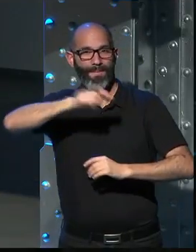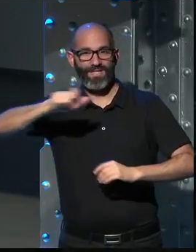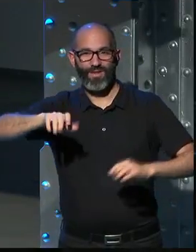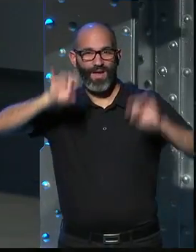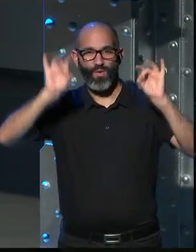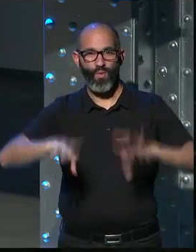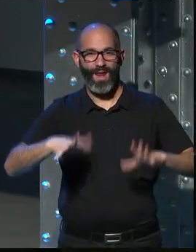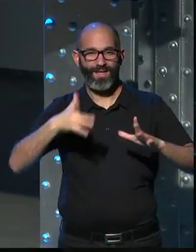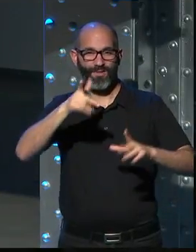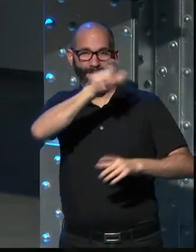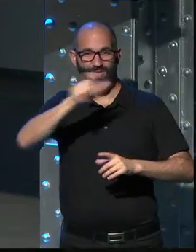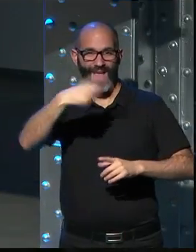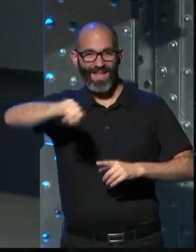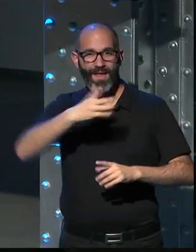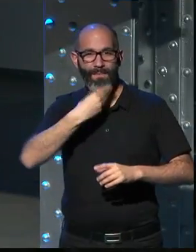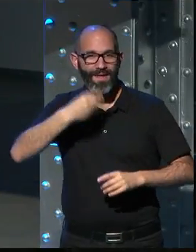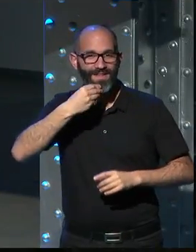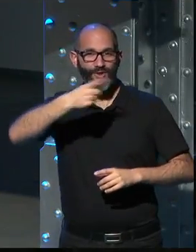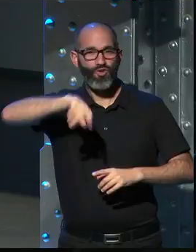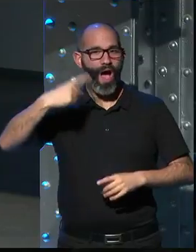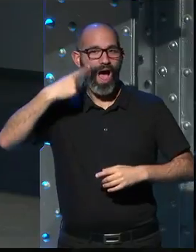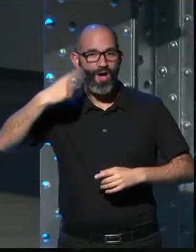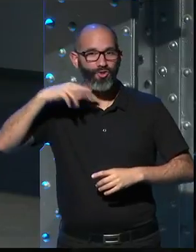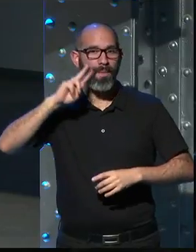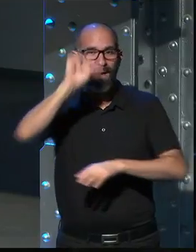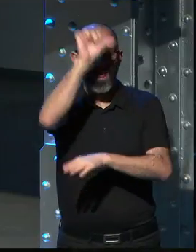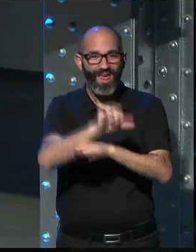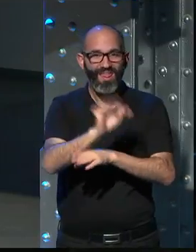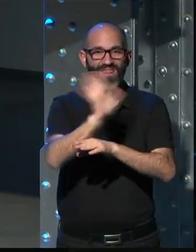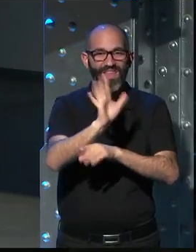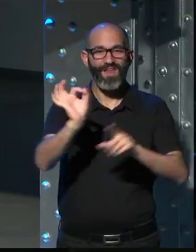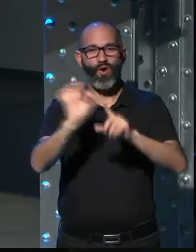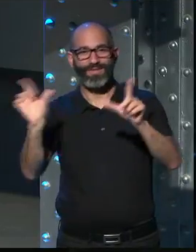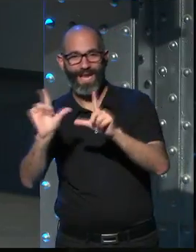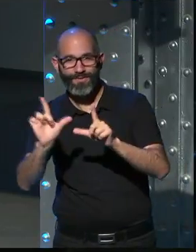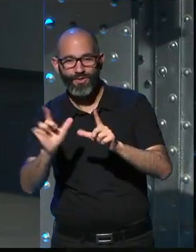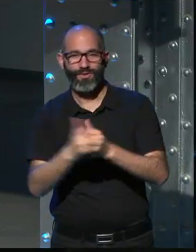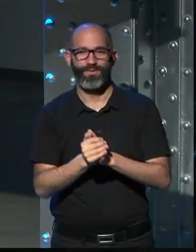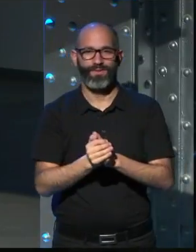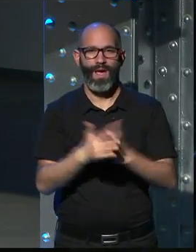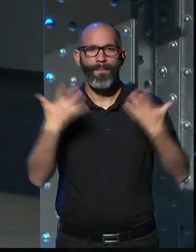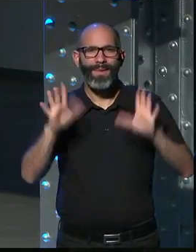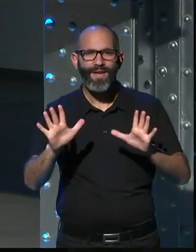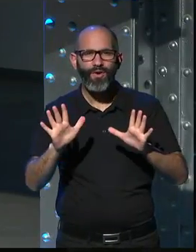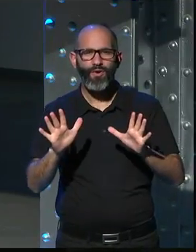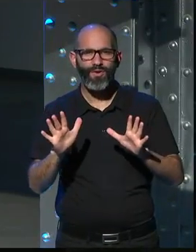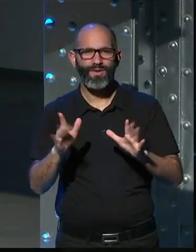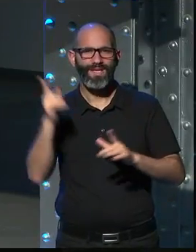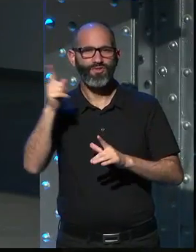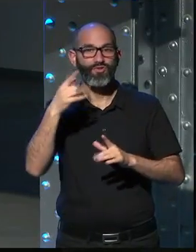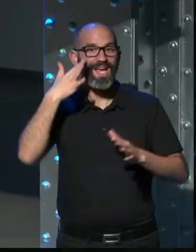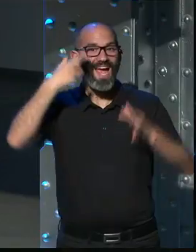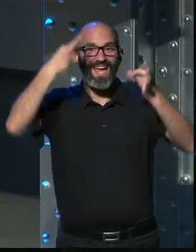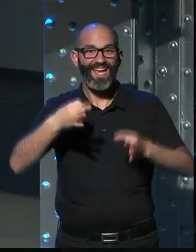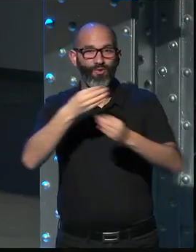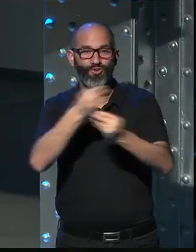personas bellísimas que estamos acostumbrados a ver en el cine y en la televisión, pero es una ilusión,